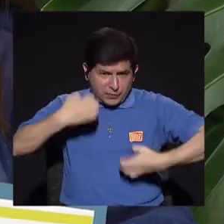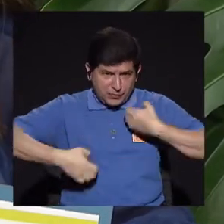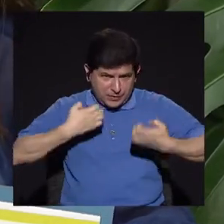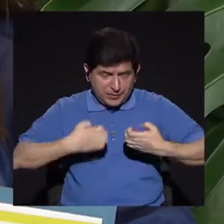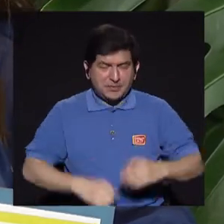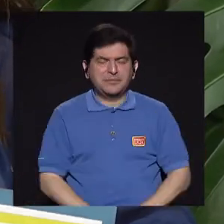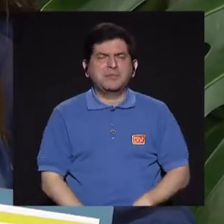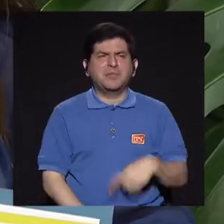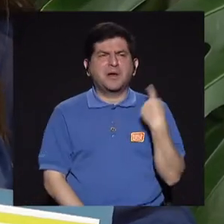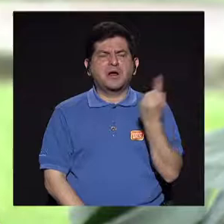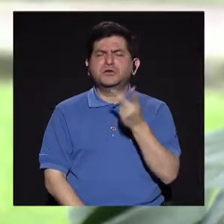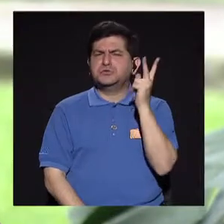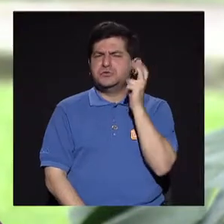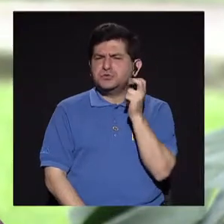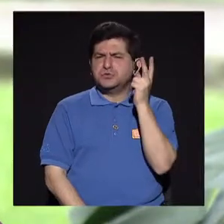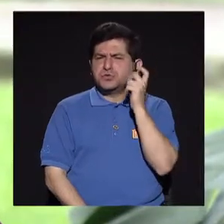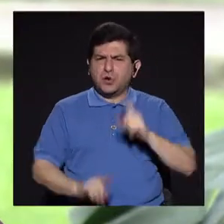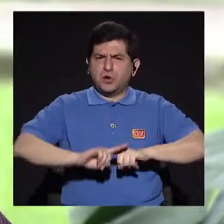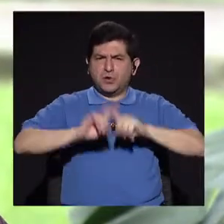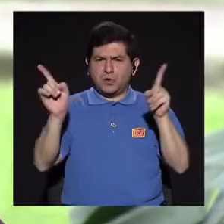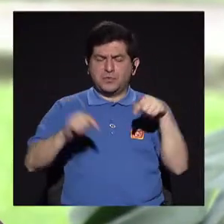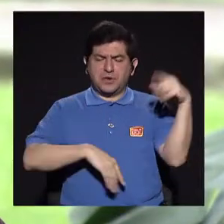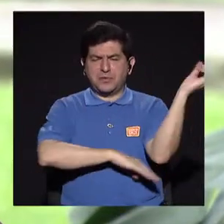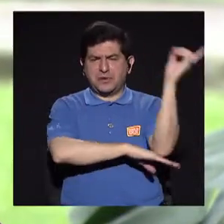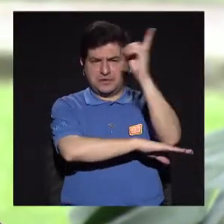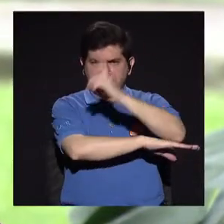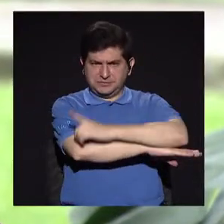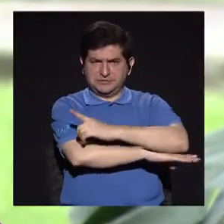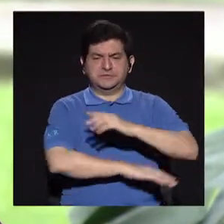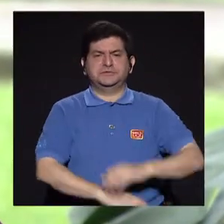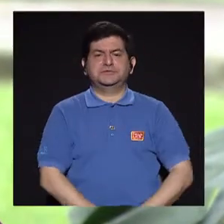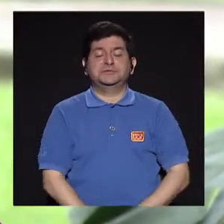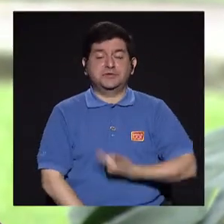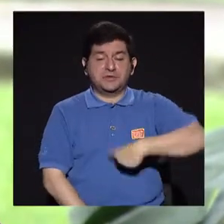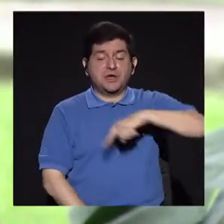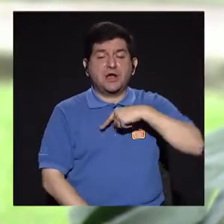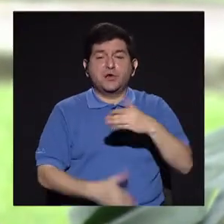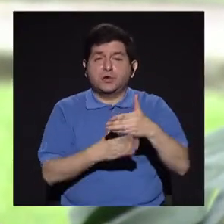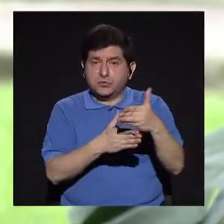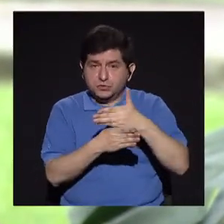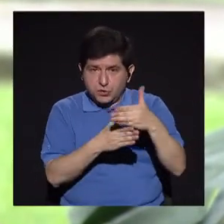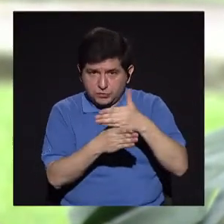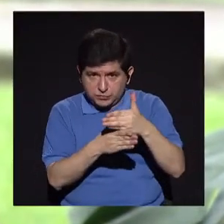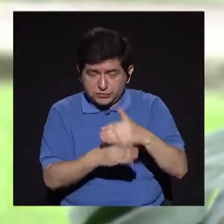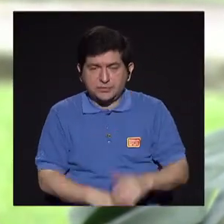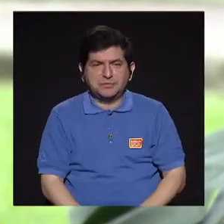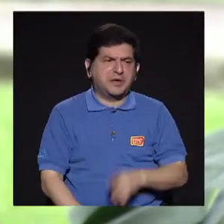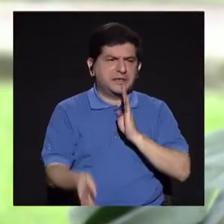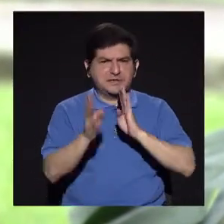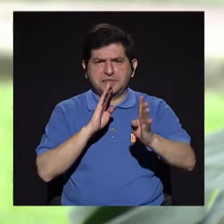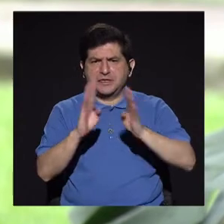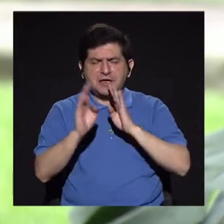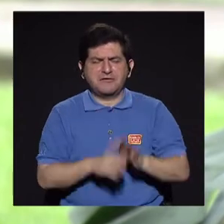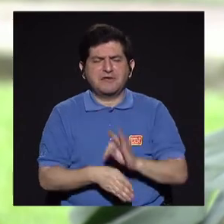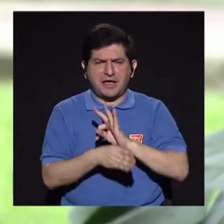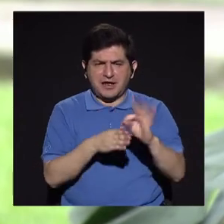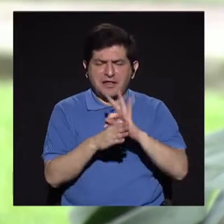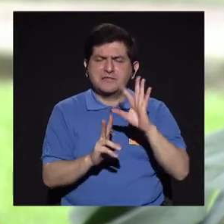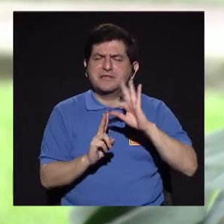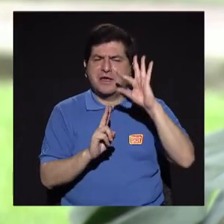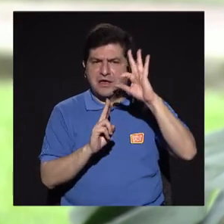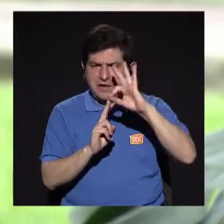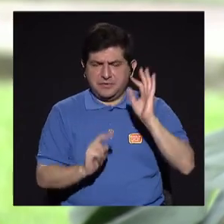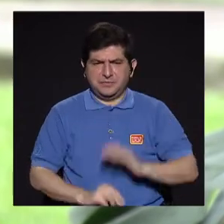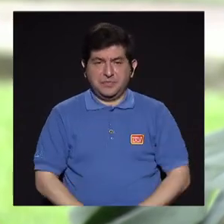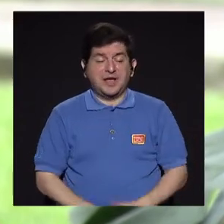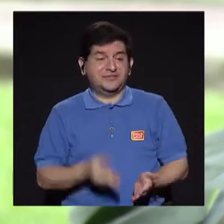emocionales. Solo lo he escuchado. Pero el día de hoy precisamente queremos compartir con ustedes y hablaremos acerca de una terapia